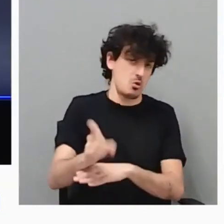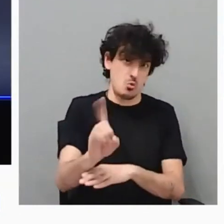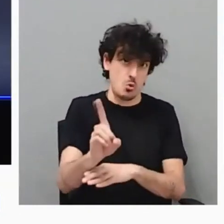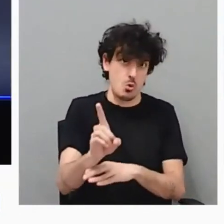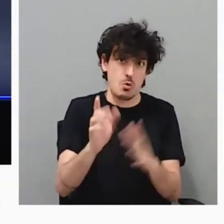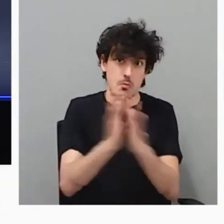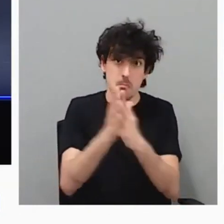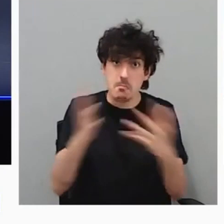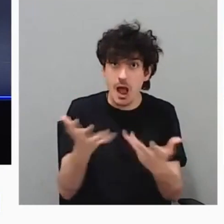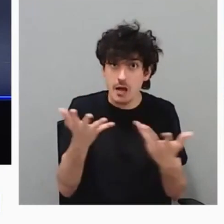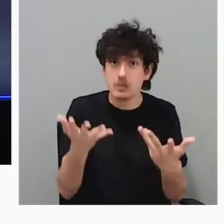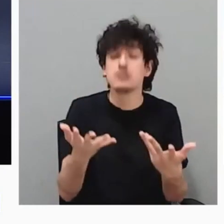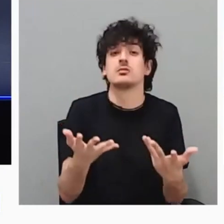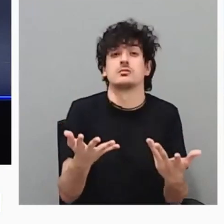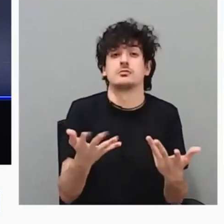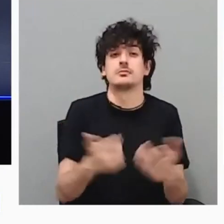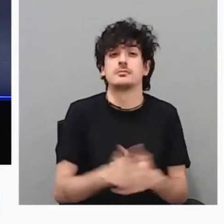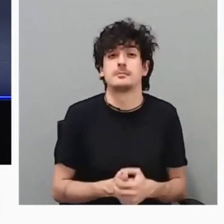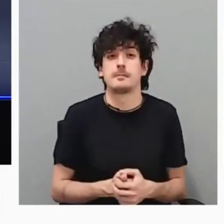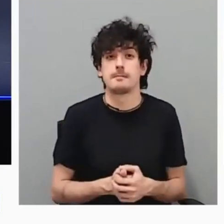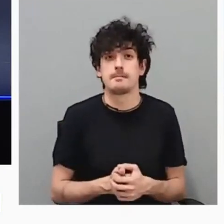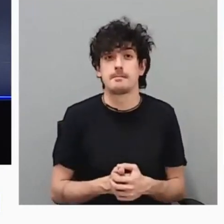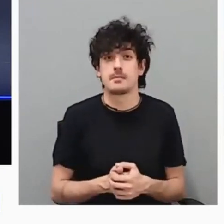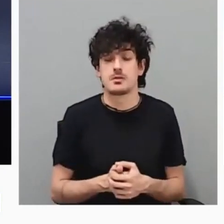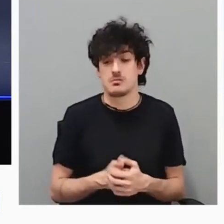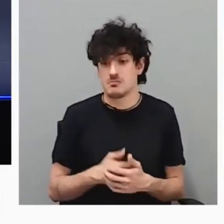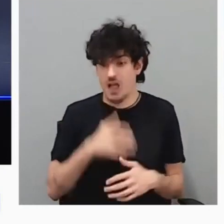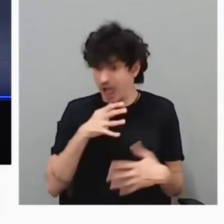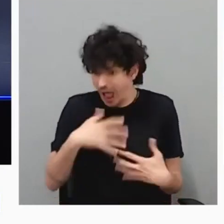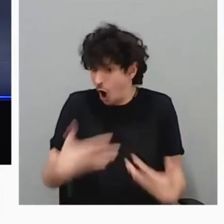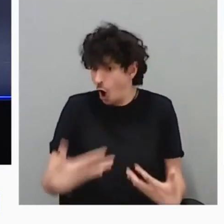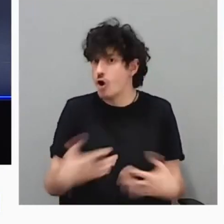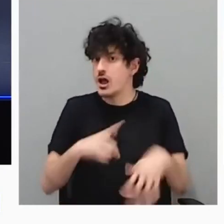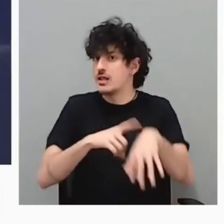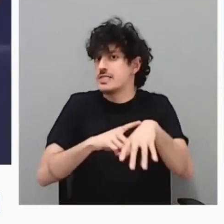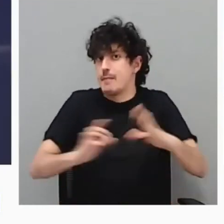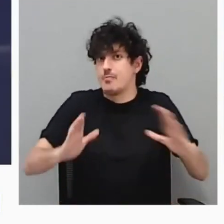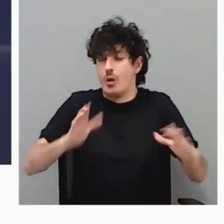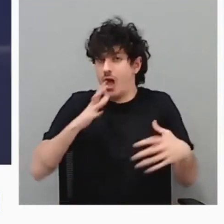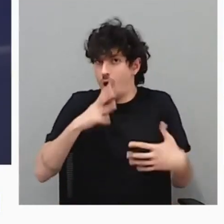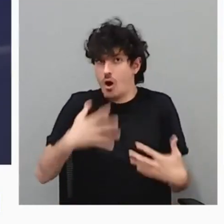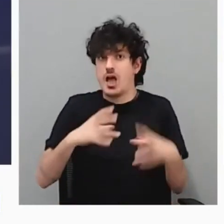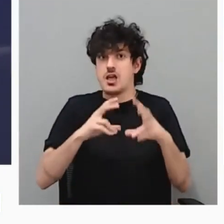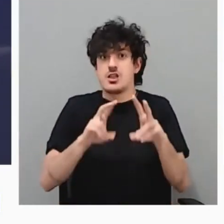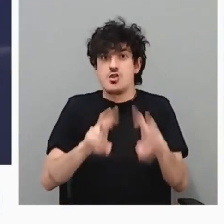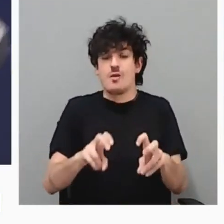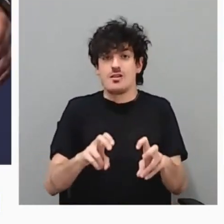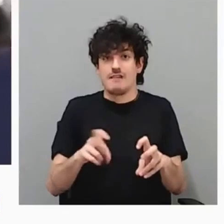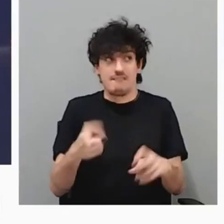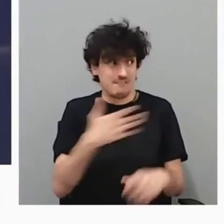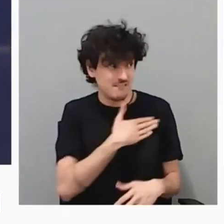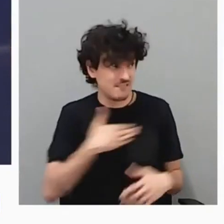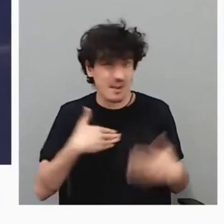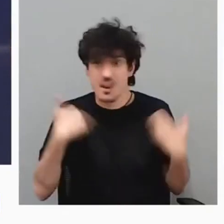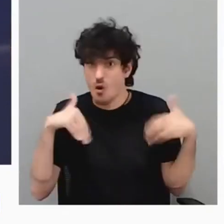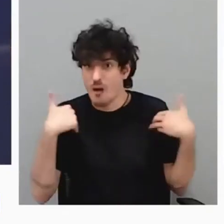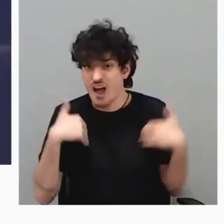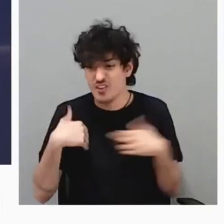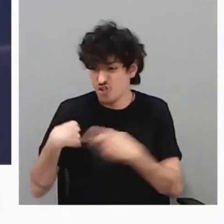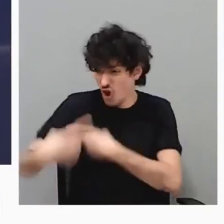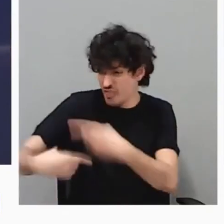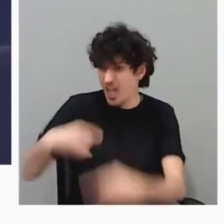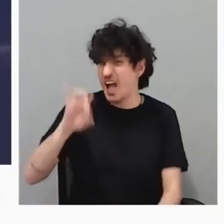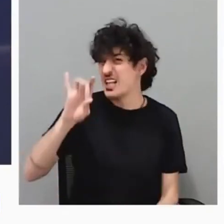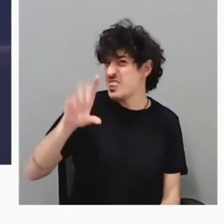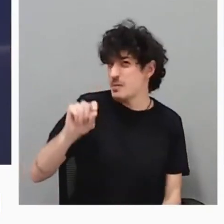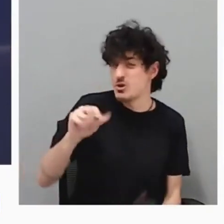Bueno, para mí es que el tiempo para innovar es ahora. No sé cuántos de vosotros queréis ir al gimnasio y hacer los 15 minutos todos los días, ni la tabla,